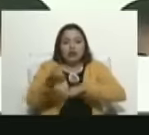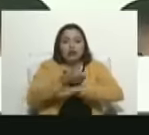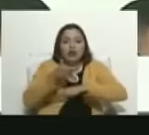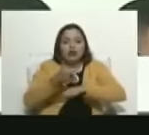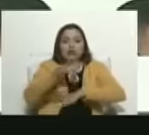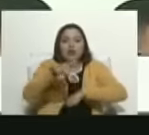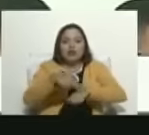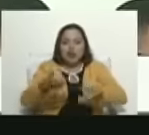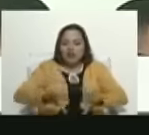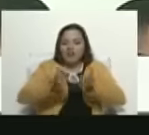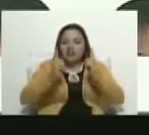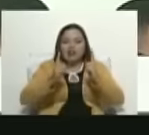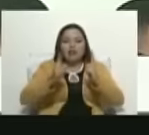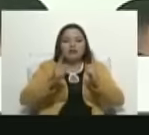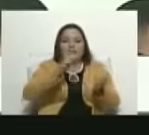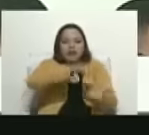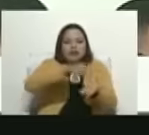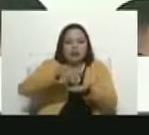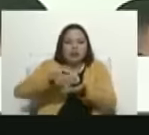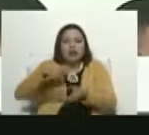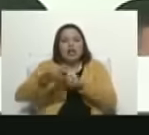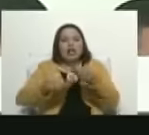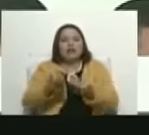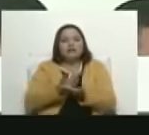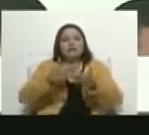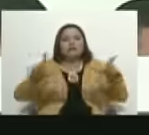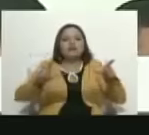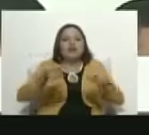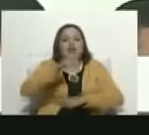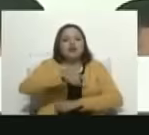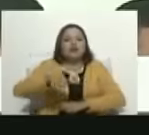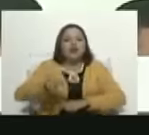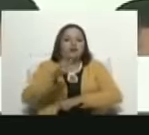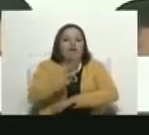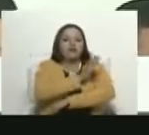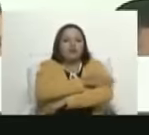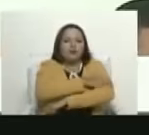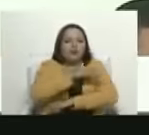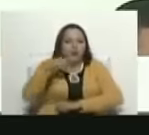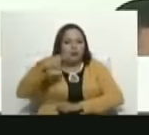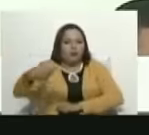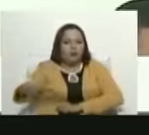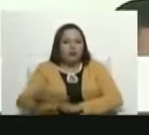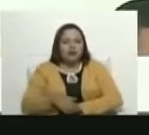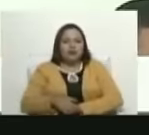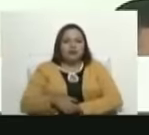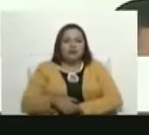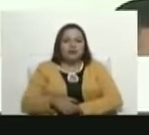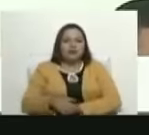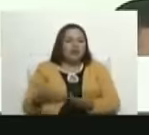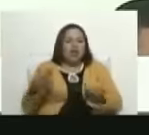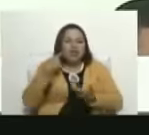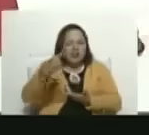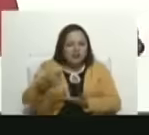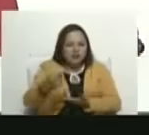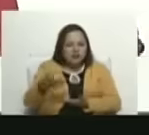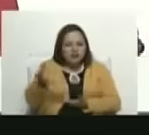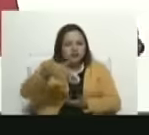habilite candidatos y realice la liberación de presos políticos. ¿Qué decir al respecto? Gracias.